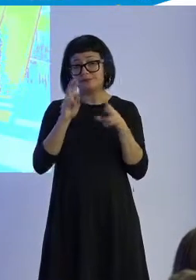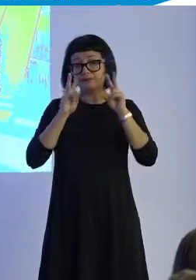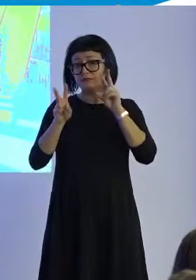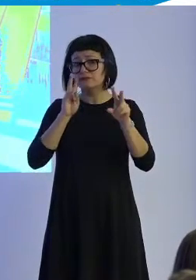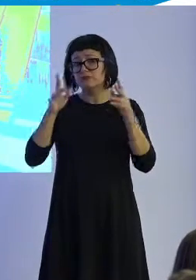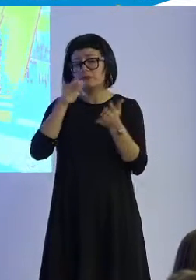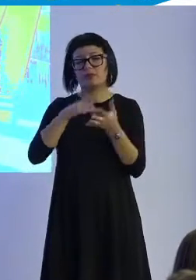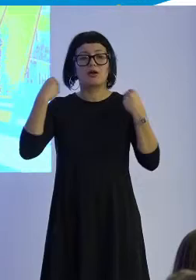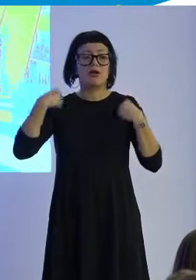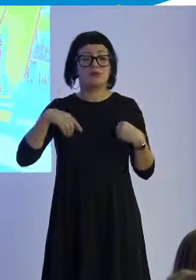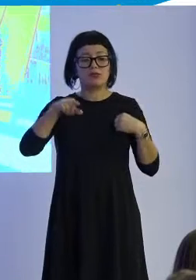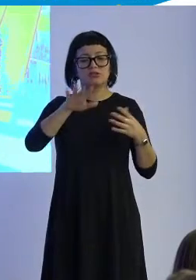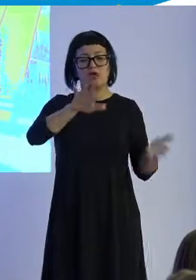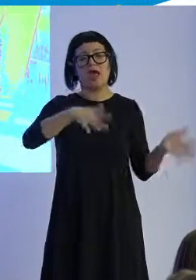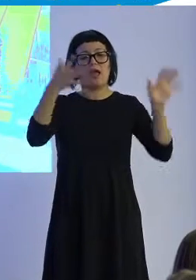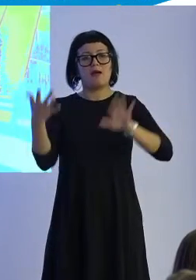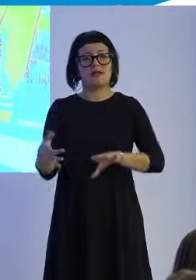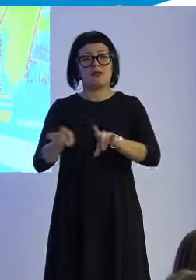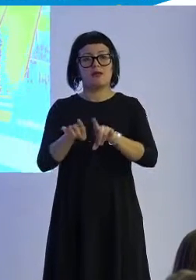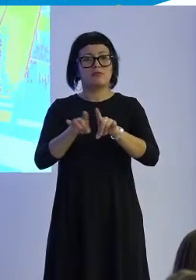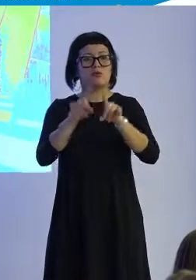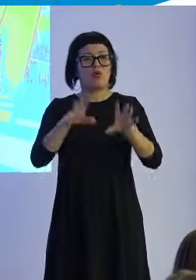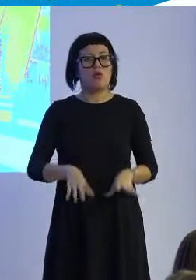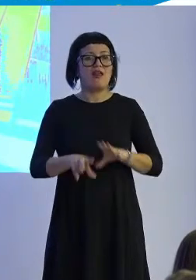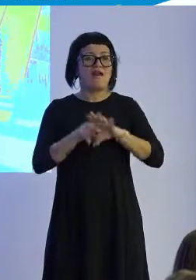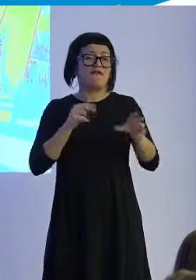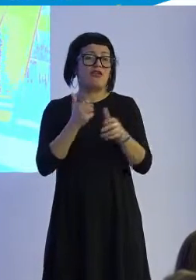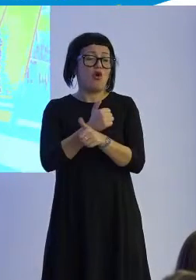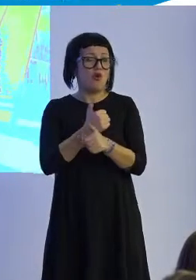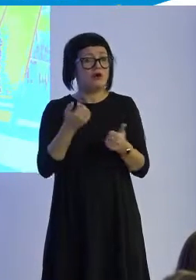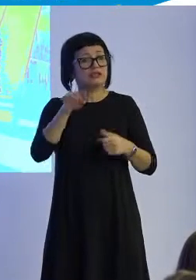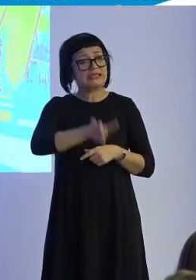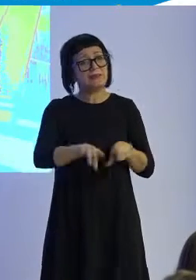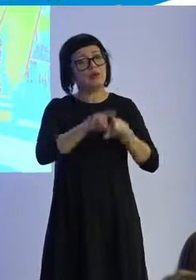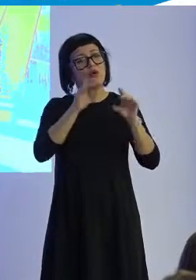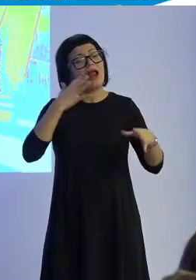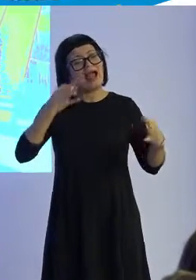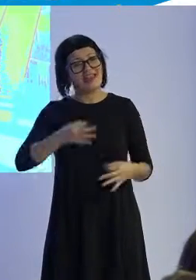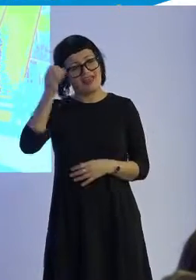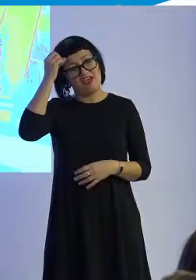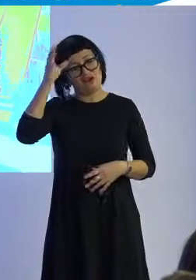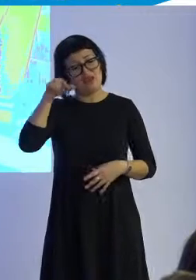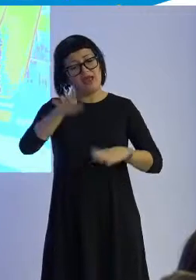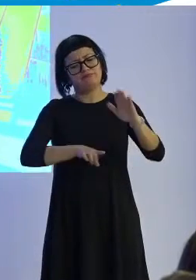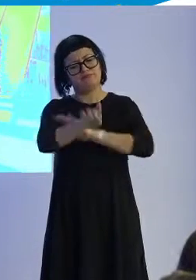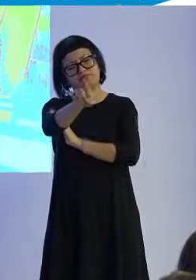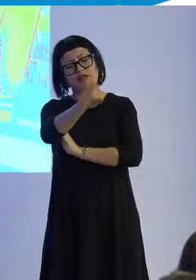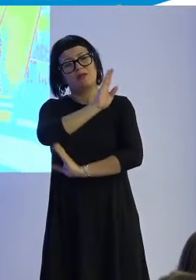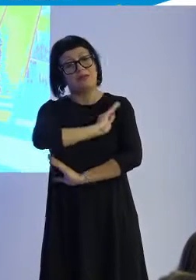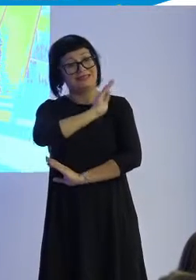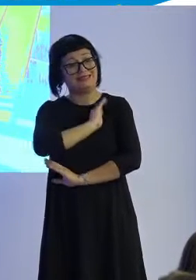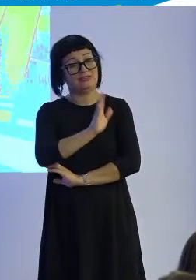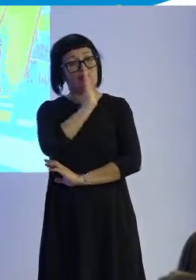y esto es una cosa que es aplicable tanto a videojuegos como a realidad virtual, y ahora vamos a ver por qué se ha avanzado tanto en esta parte. Porque la gente